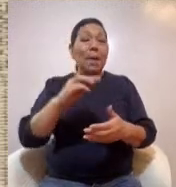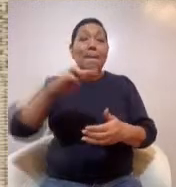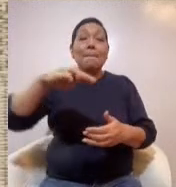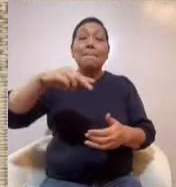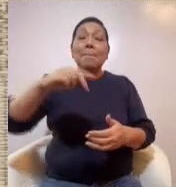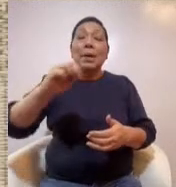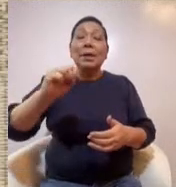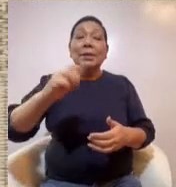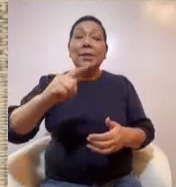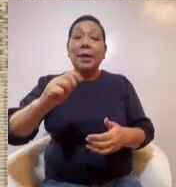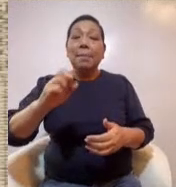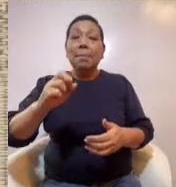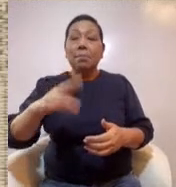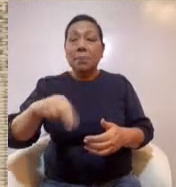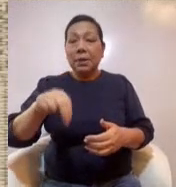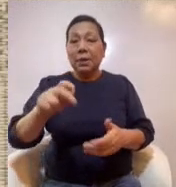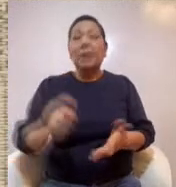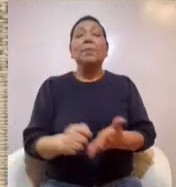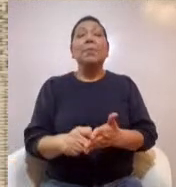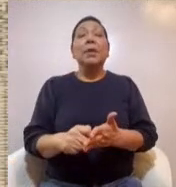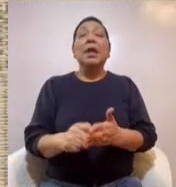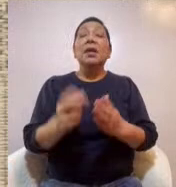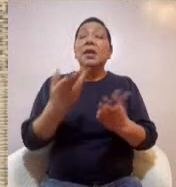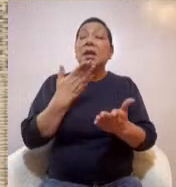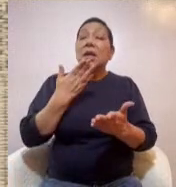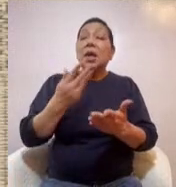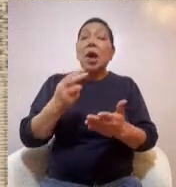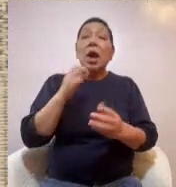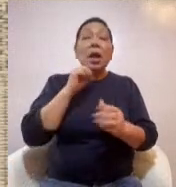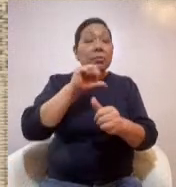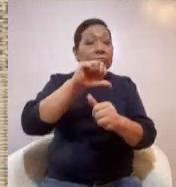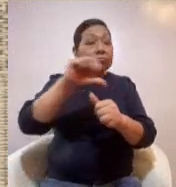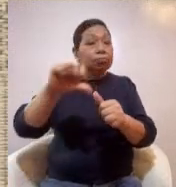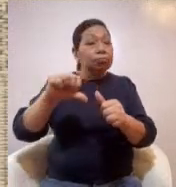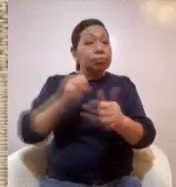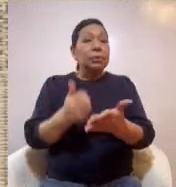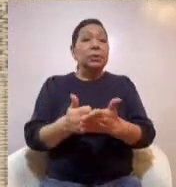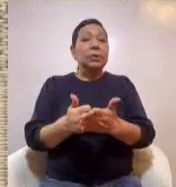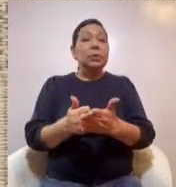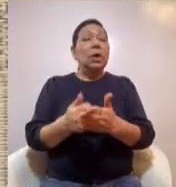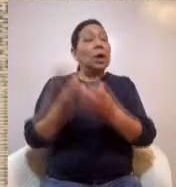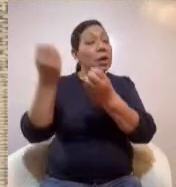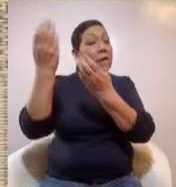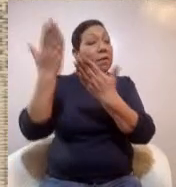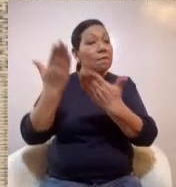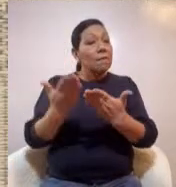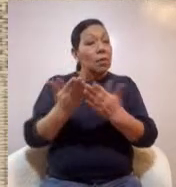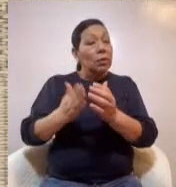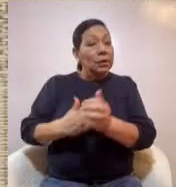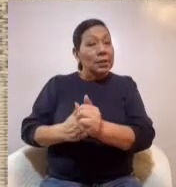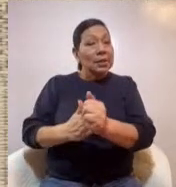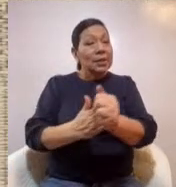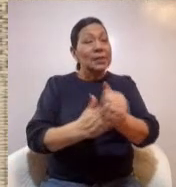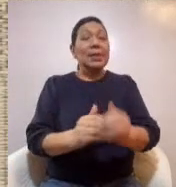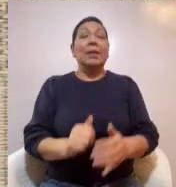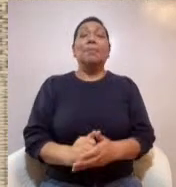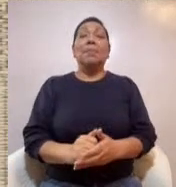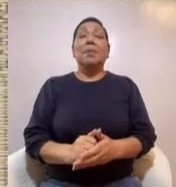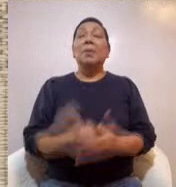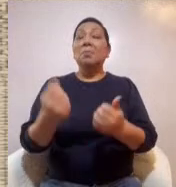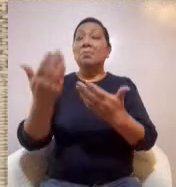del MESECVI en los informes nacionales, hemisféricos y en el informe de